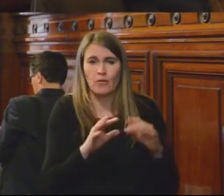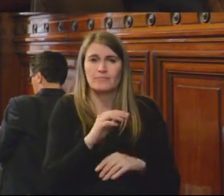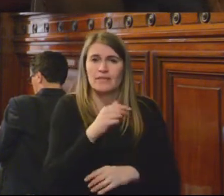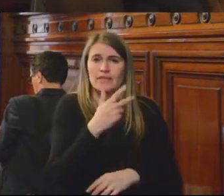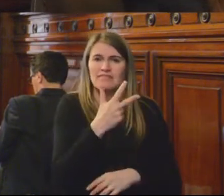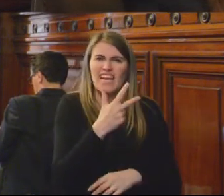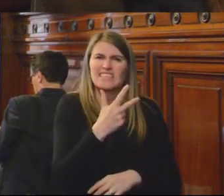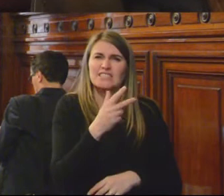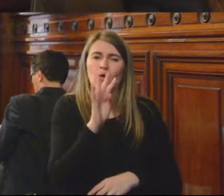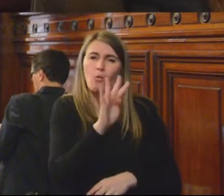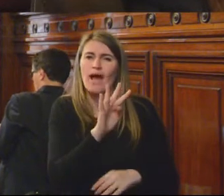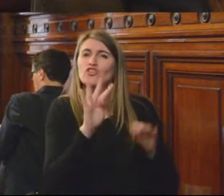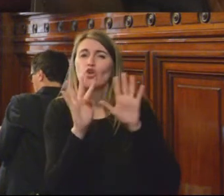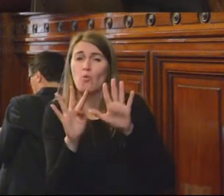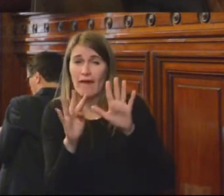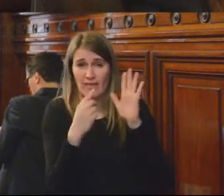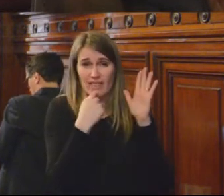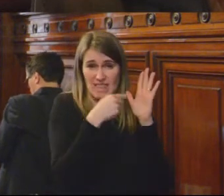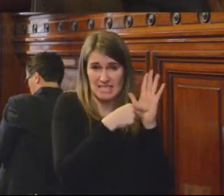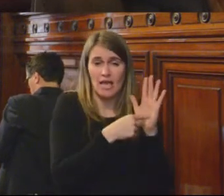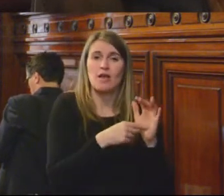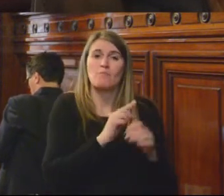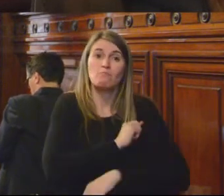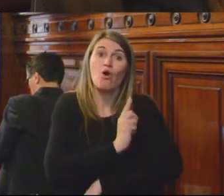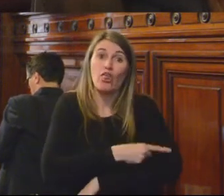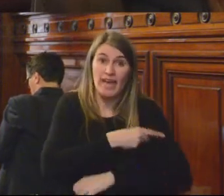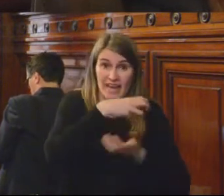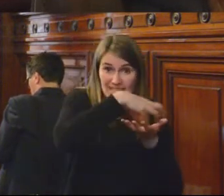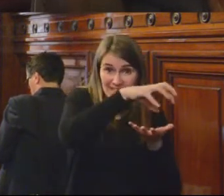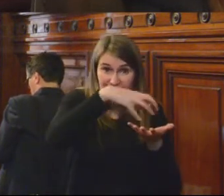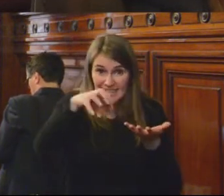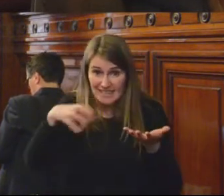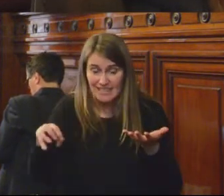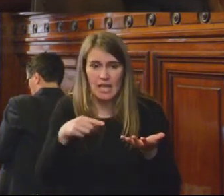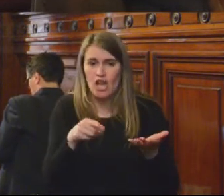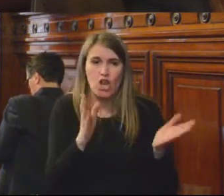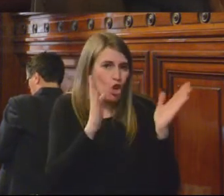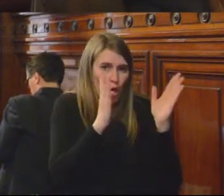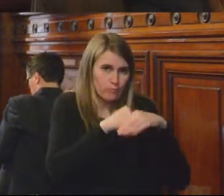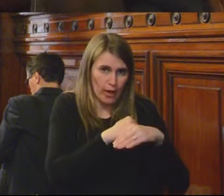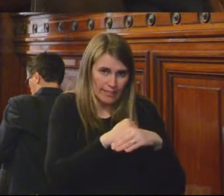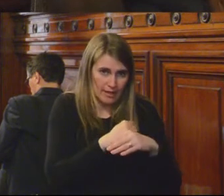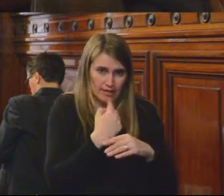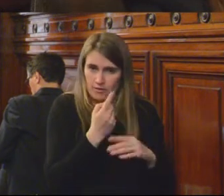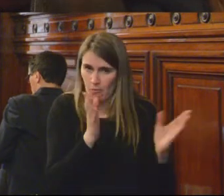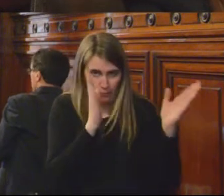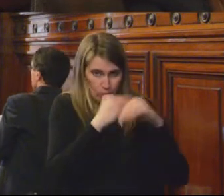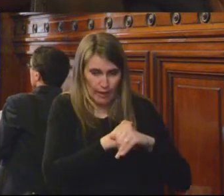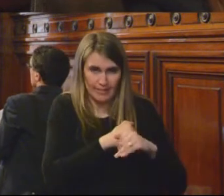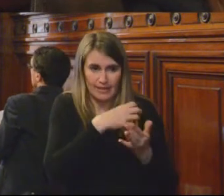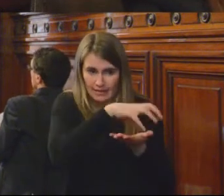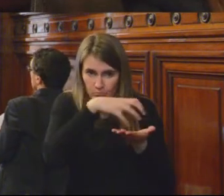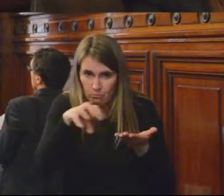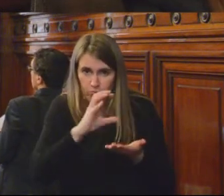349, los poderes constituidos no podrán no podrán en ninguna